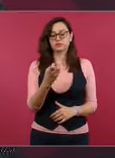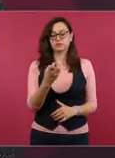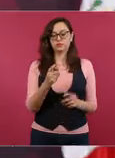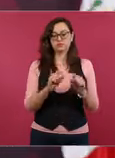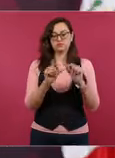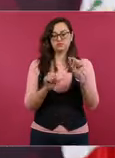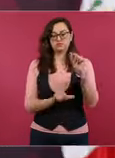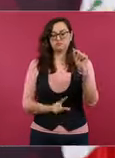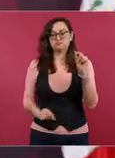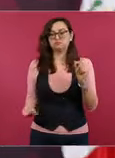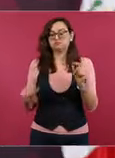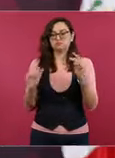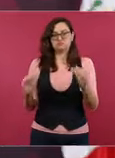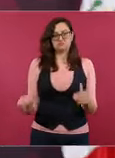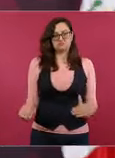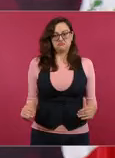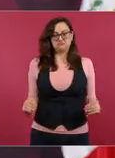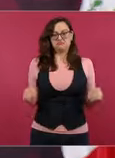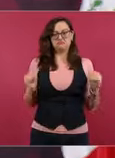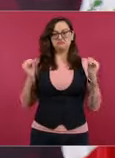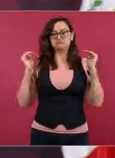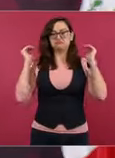más a México.